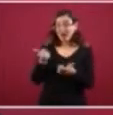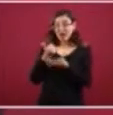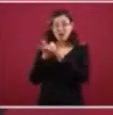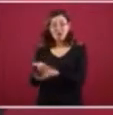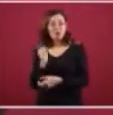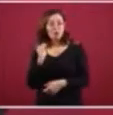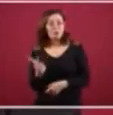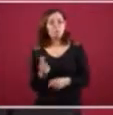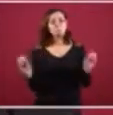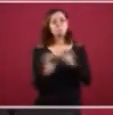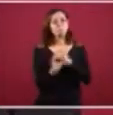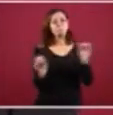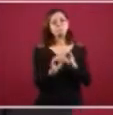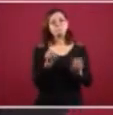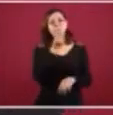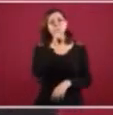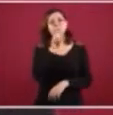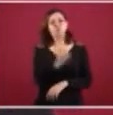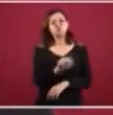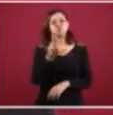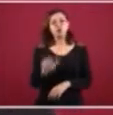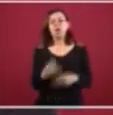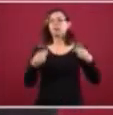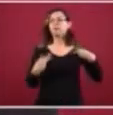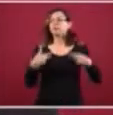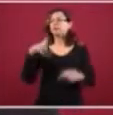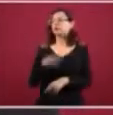ni hicieron nada por el bienestar del pueblo.